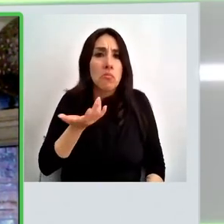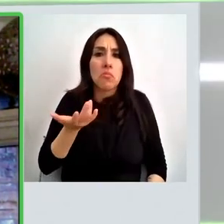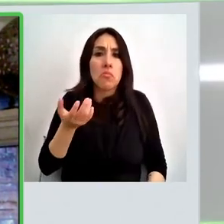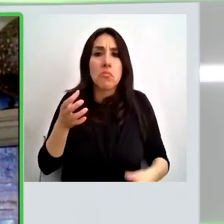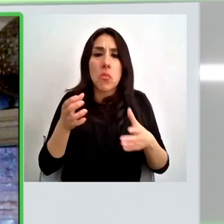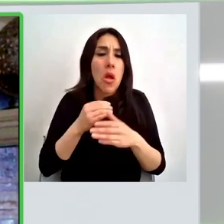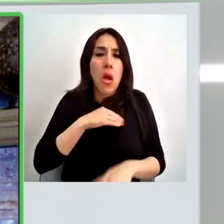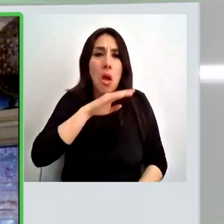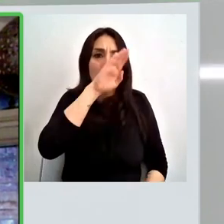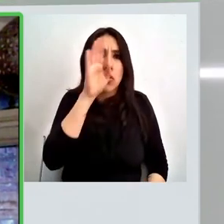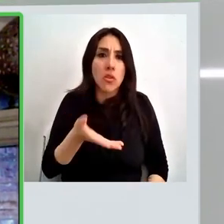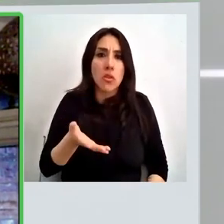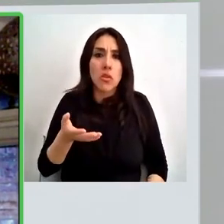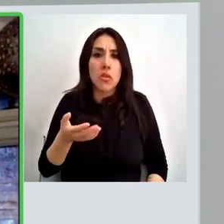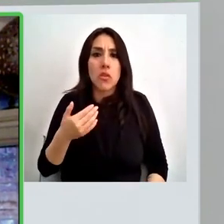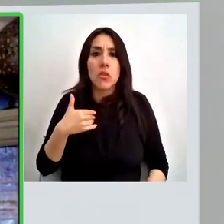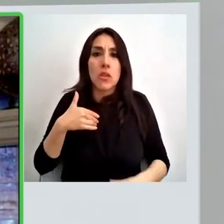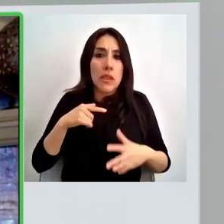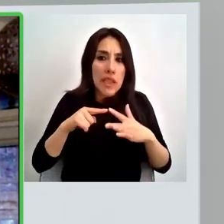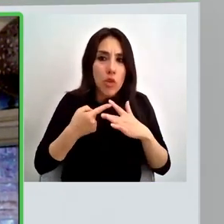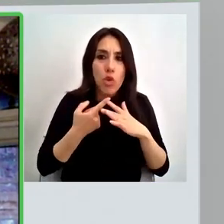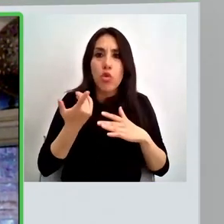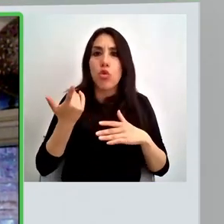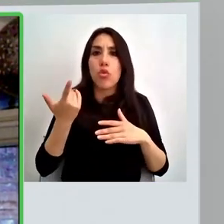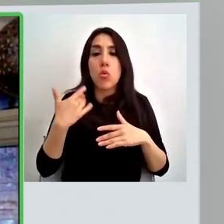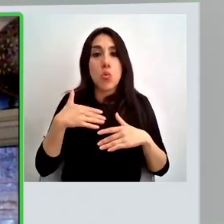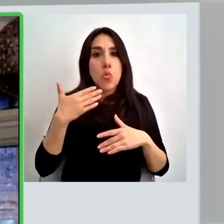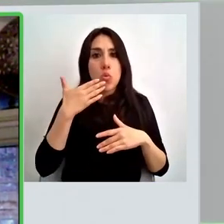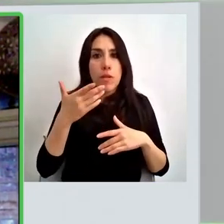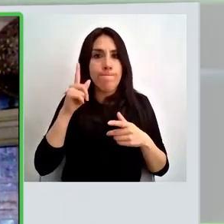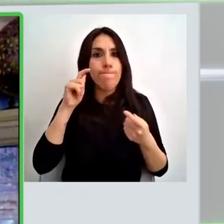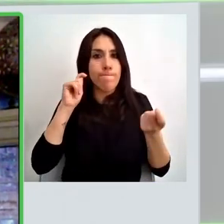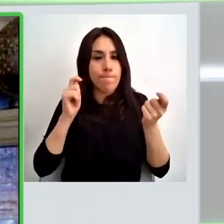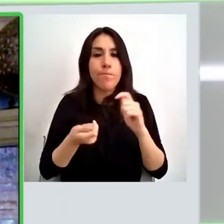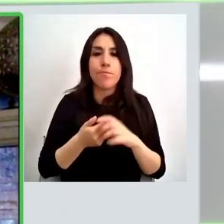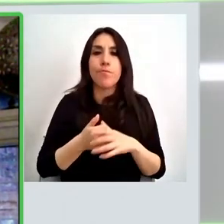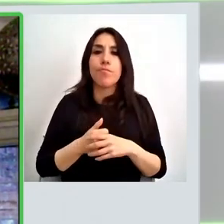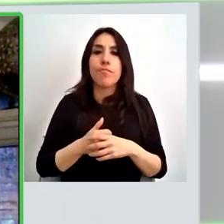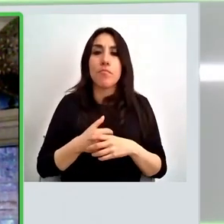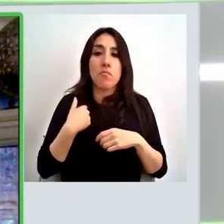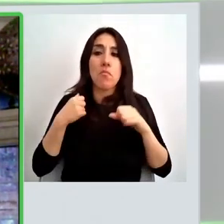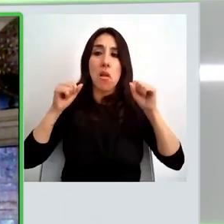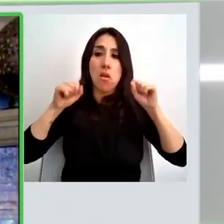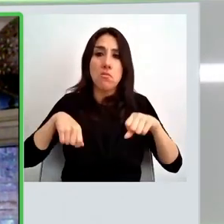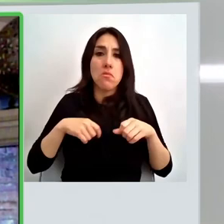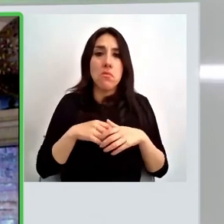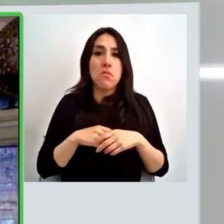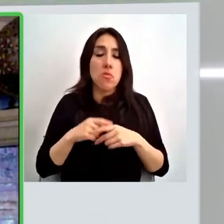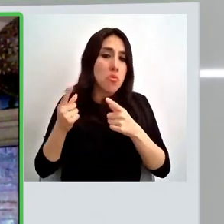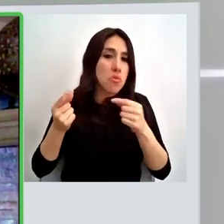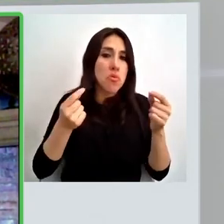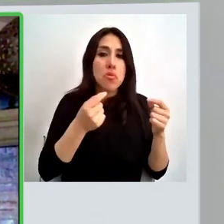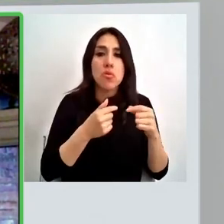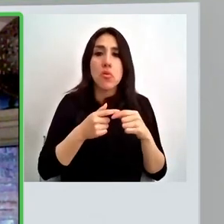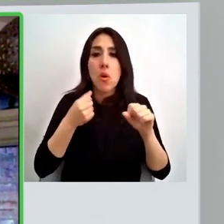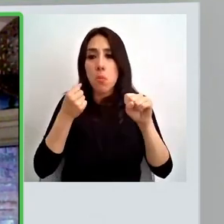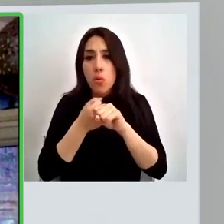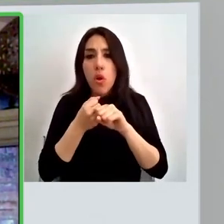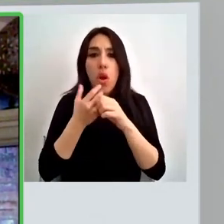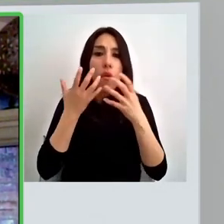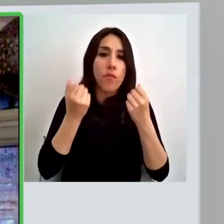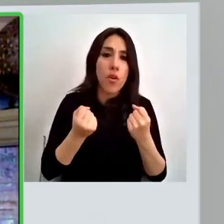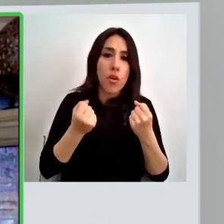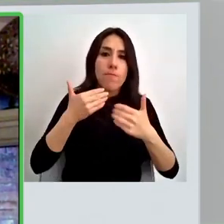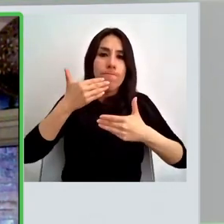cambio de positividad y crear un apoyo hay pasos muy siempre que se tienen que tomar para